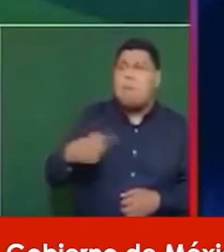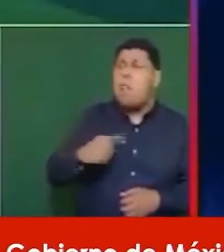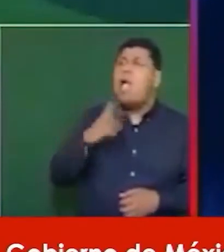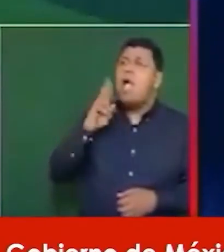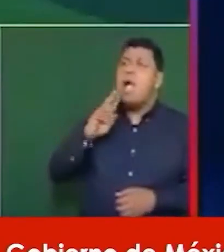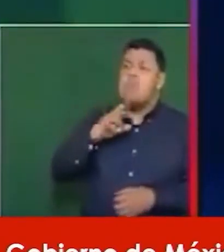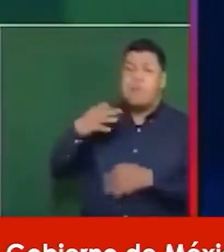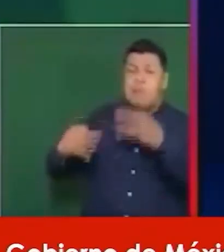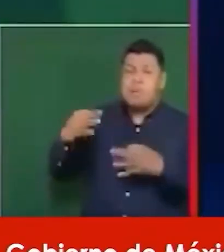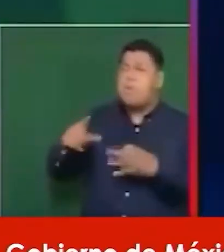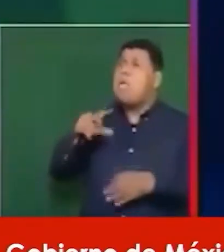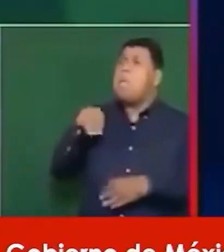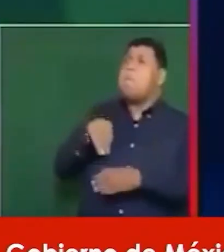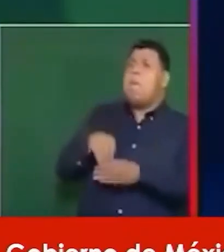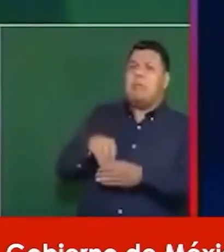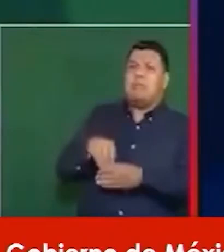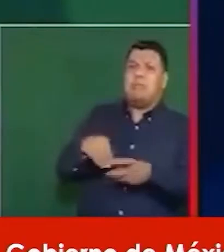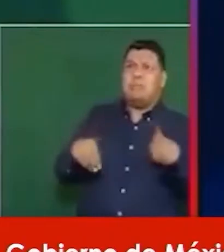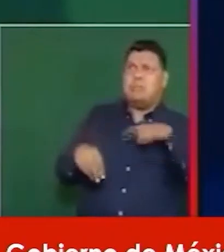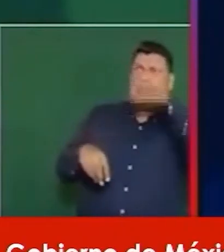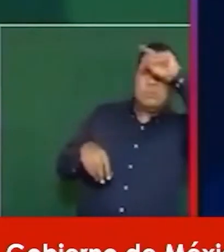y la Fiscalía dé a conocer